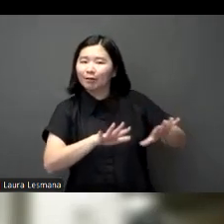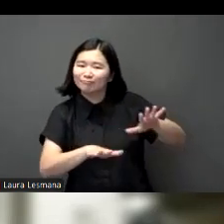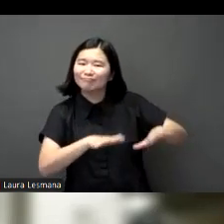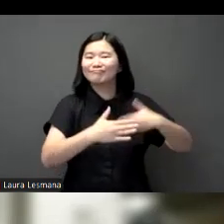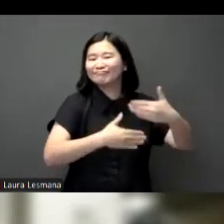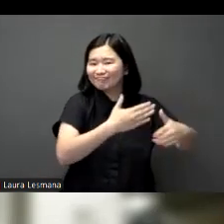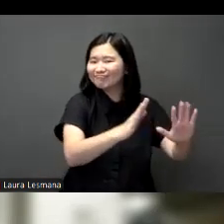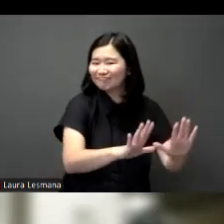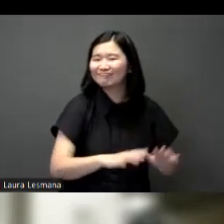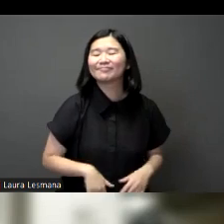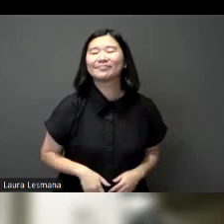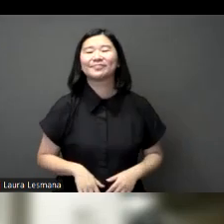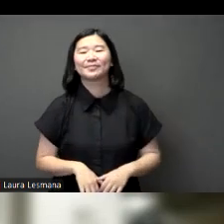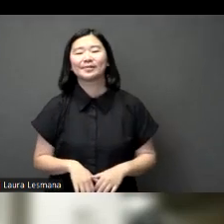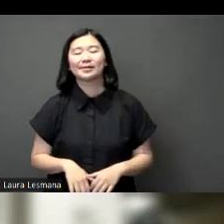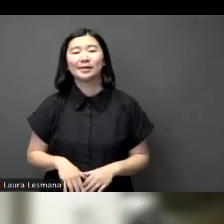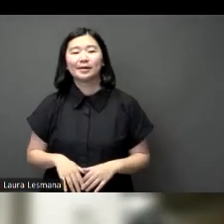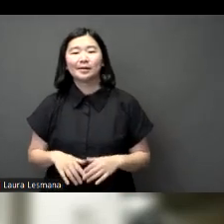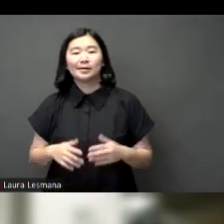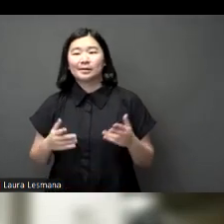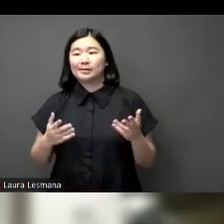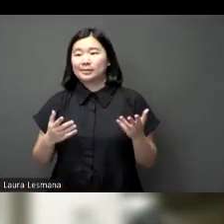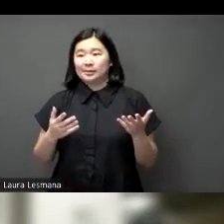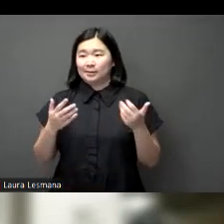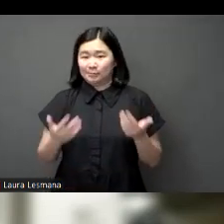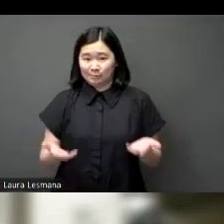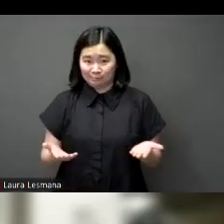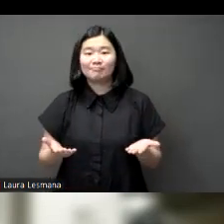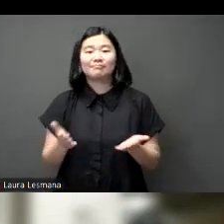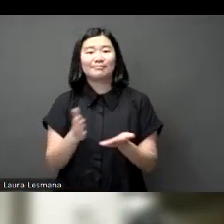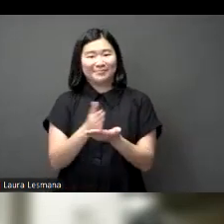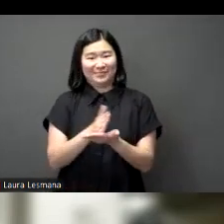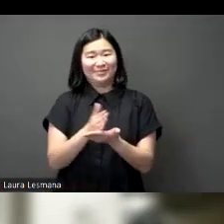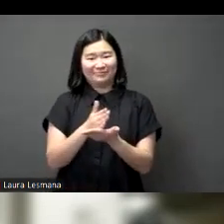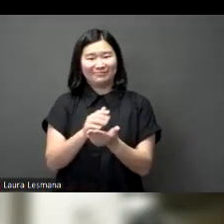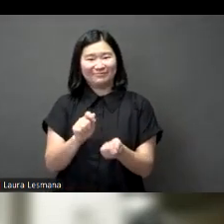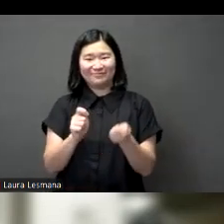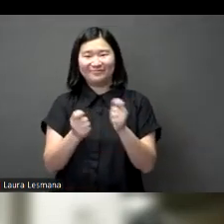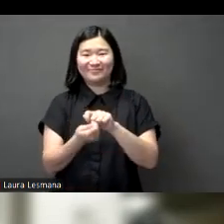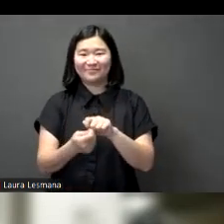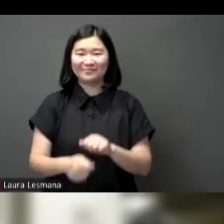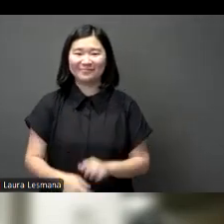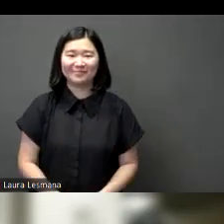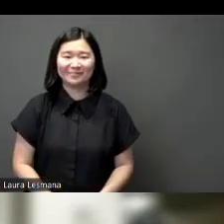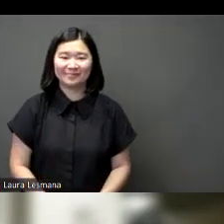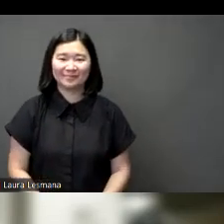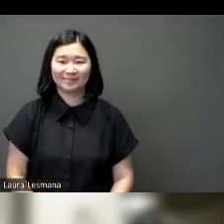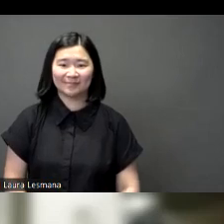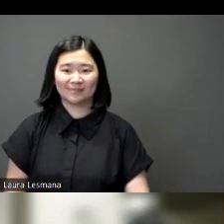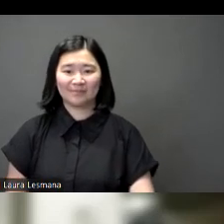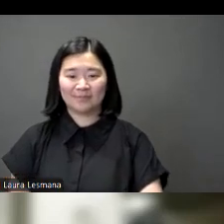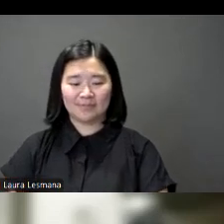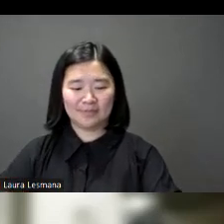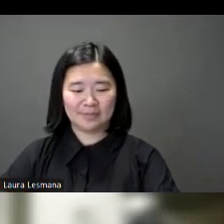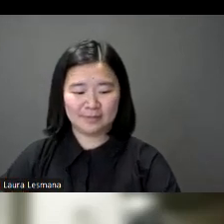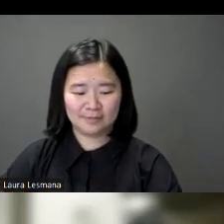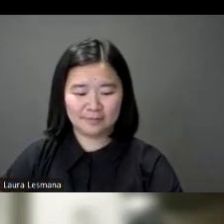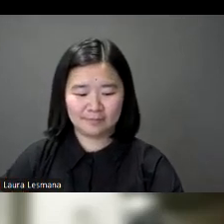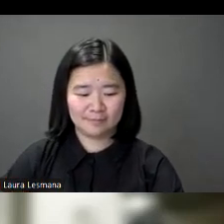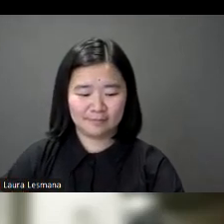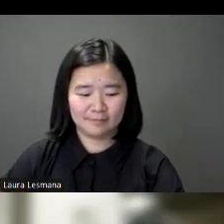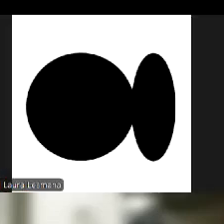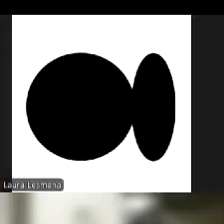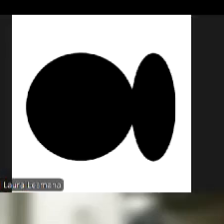van a acceder de todas maneras a esta vacunación. Y en el caso de los que no acceden, se van a crear distintas estrategias de rescate para ir a buscar a